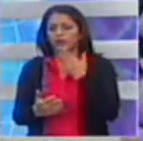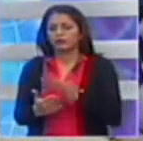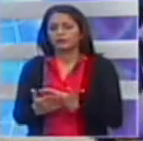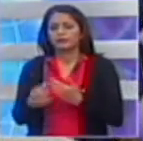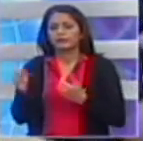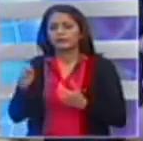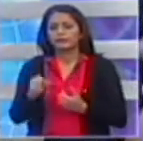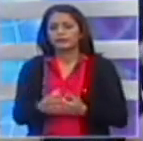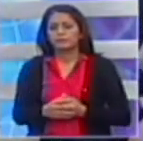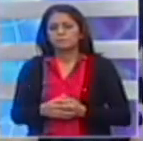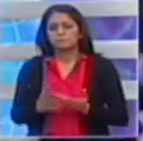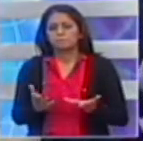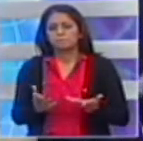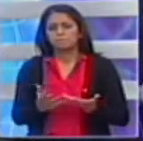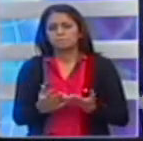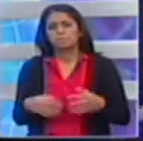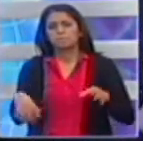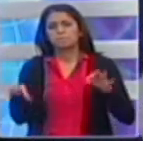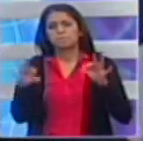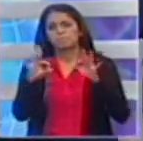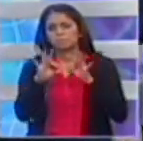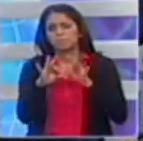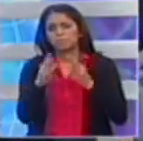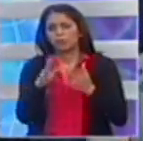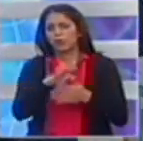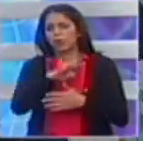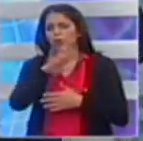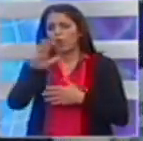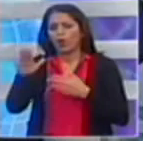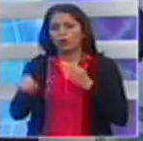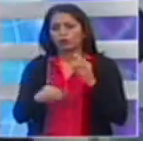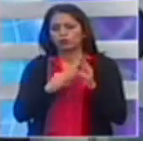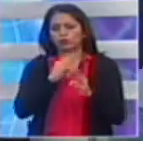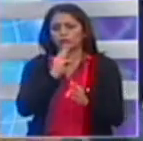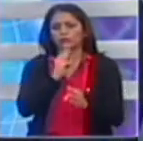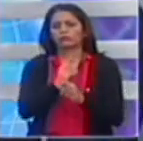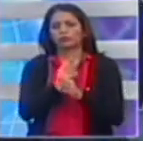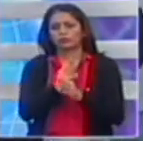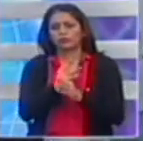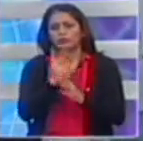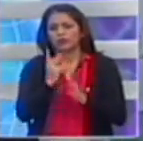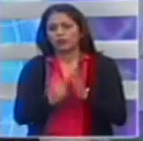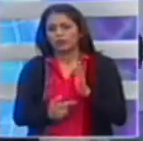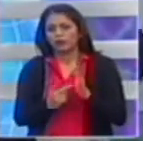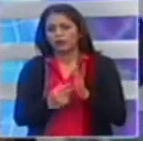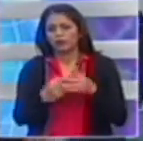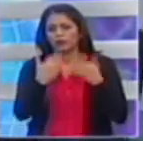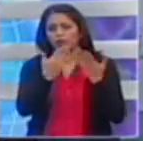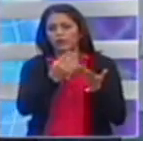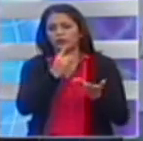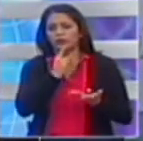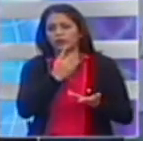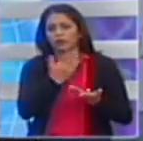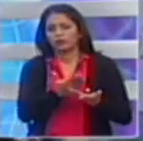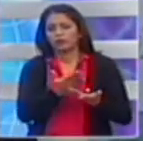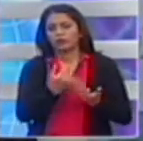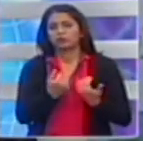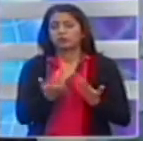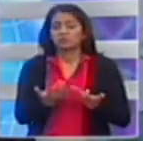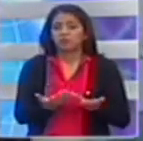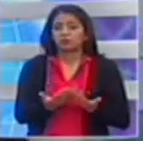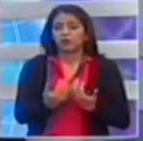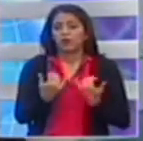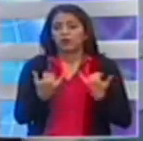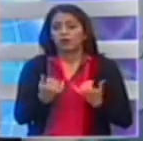espacio. No creo que solo importante para los latinoamericanos, sino para el mundo en general, siempre lo que pueda pasar con el país hegemónico, con los Estados Unidos. Tenemos dos